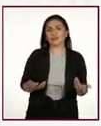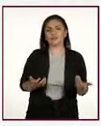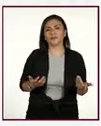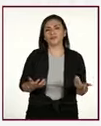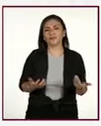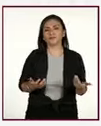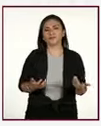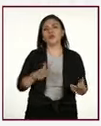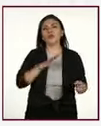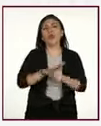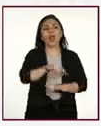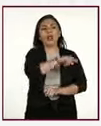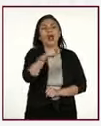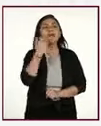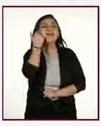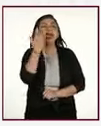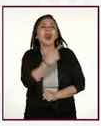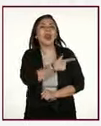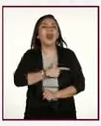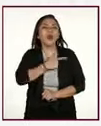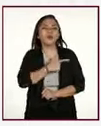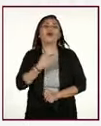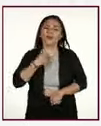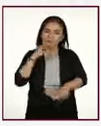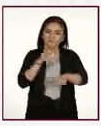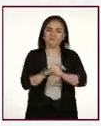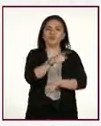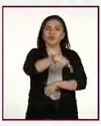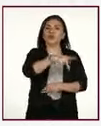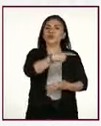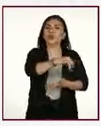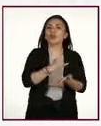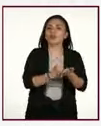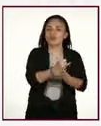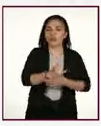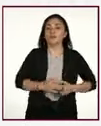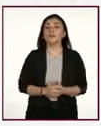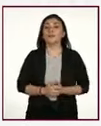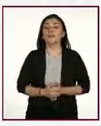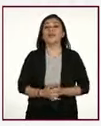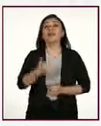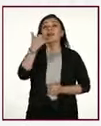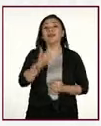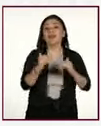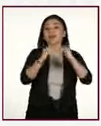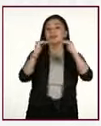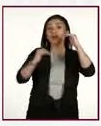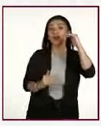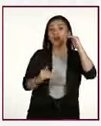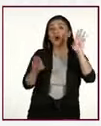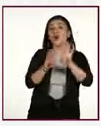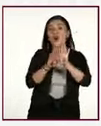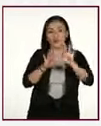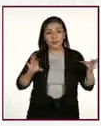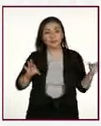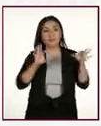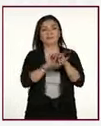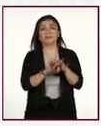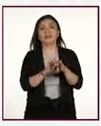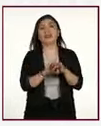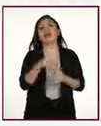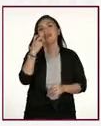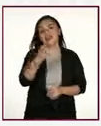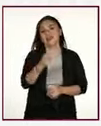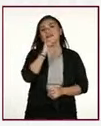pues sí, lo que ellos quieran hacer, ¿no? Garantizarles estas decisiones. Y las desigualdades y formas de articulación, que